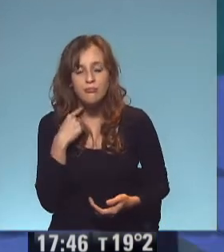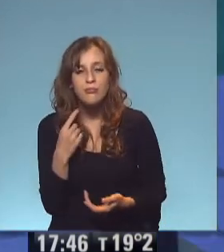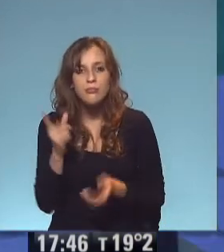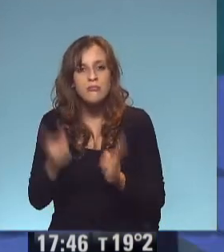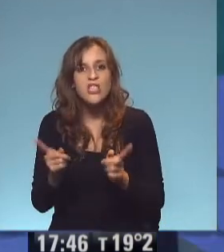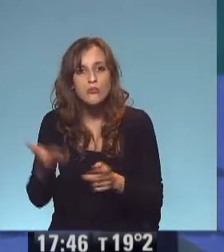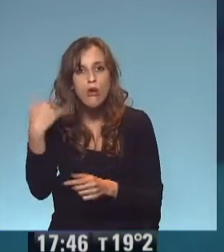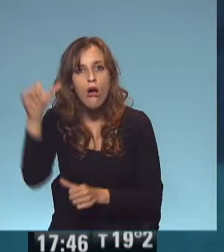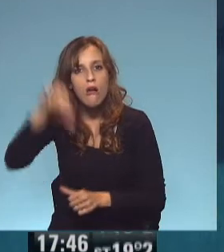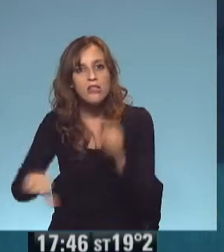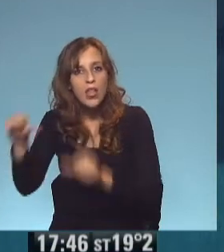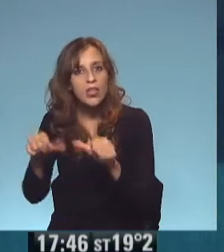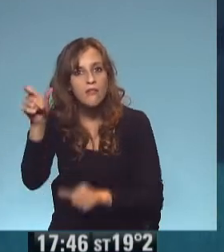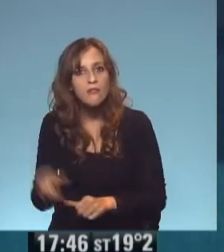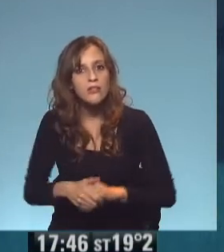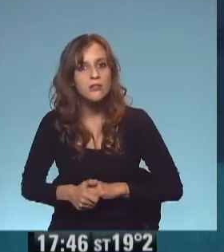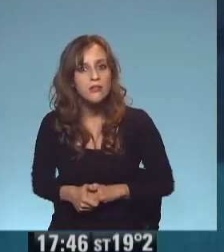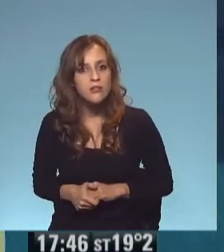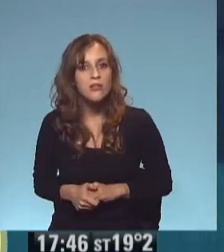no!